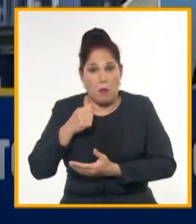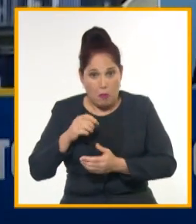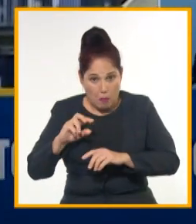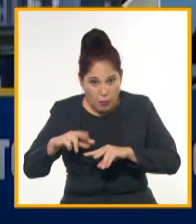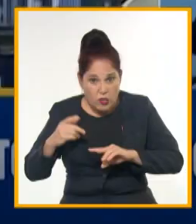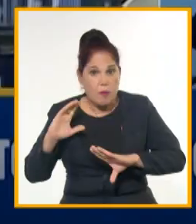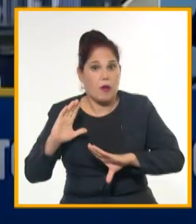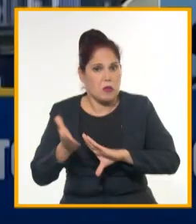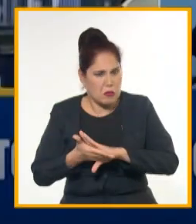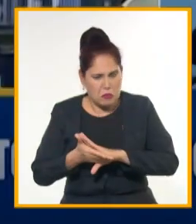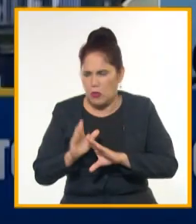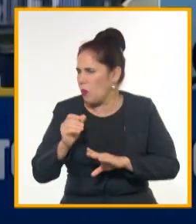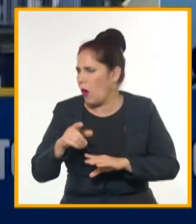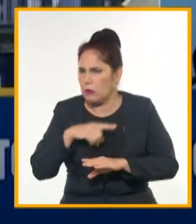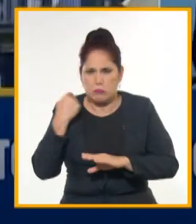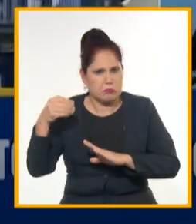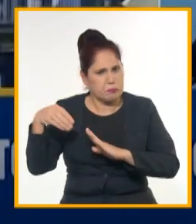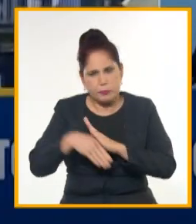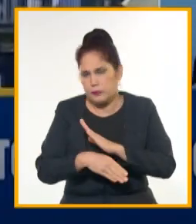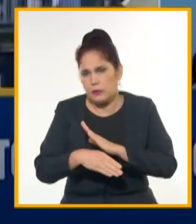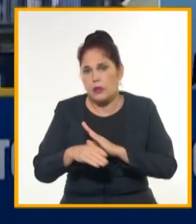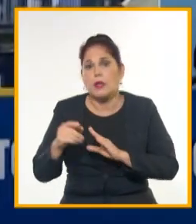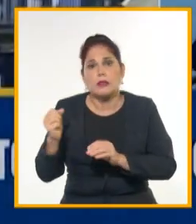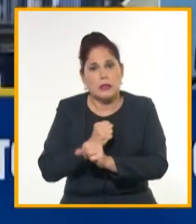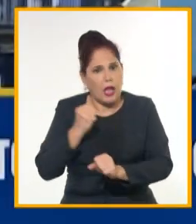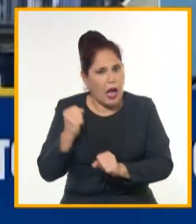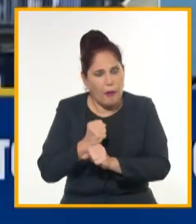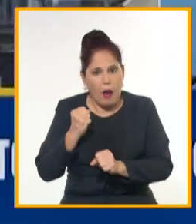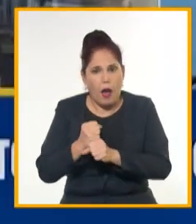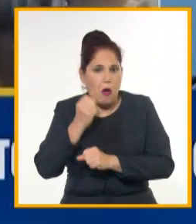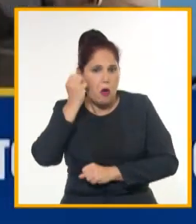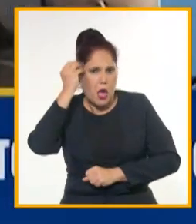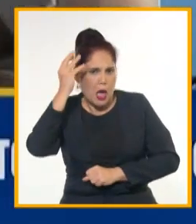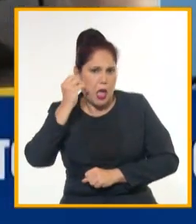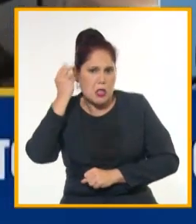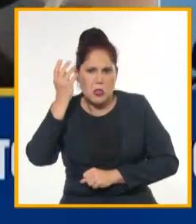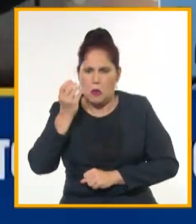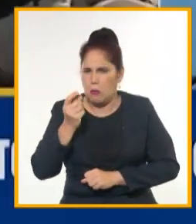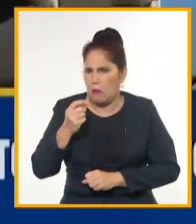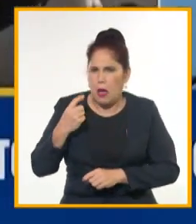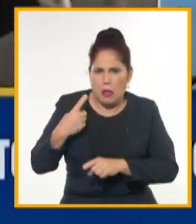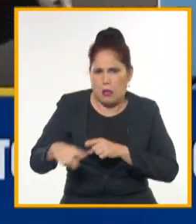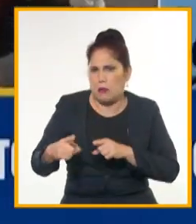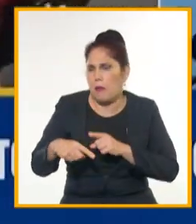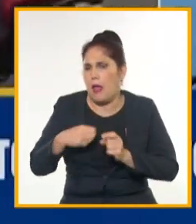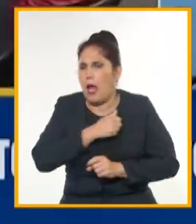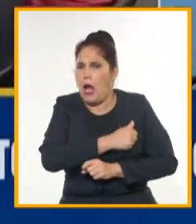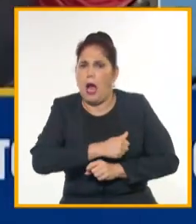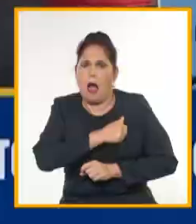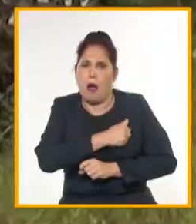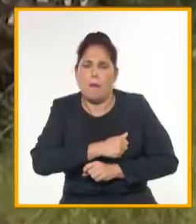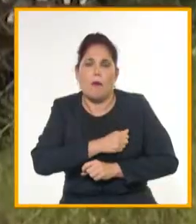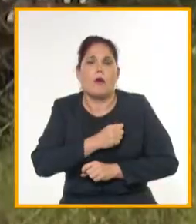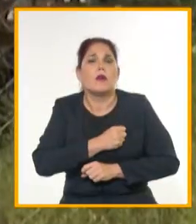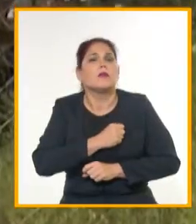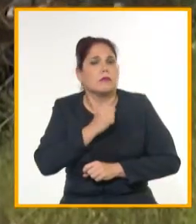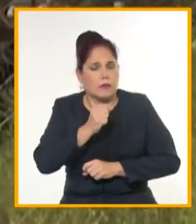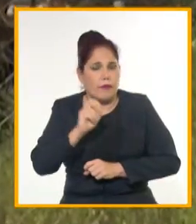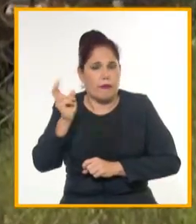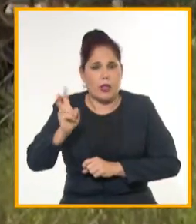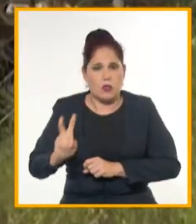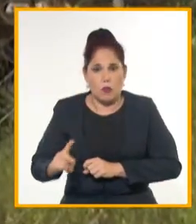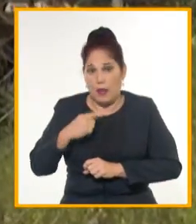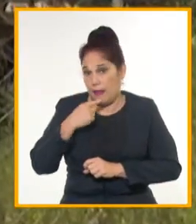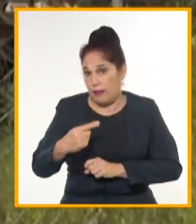las derrotaremos también con trabajo, creación, inventiva, amor y patriotismo. Tras el anuncio